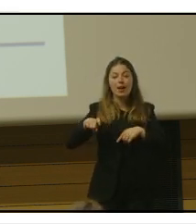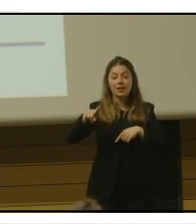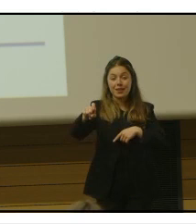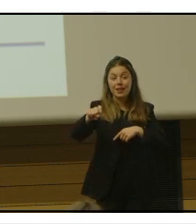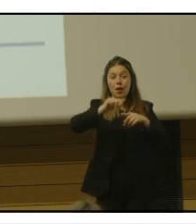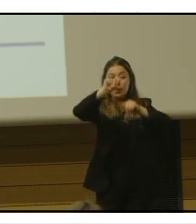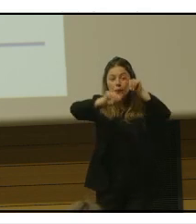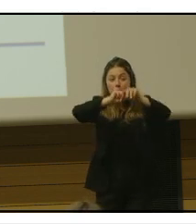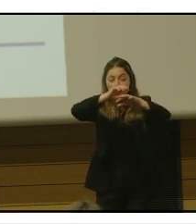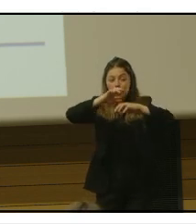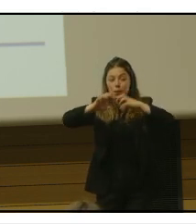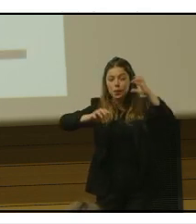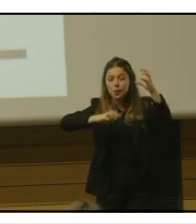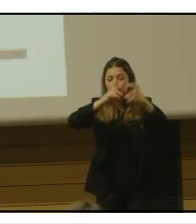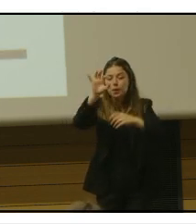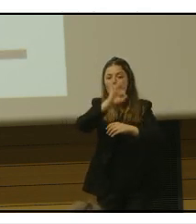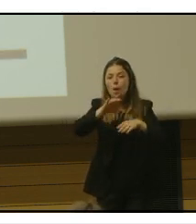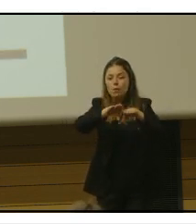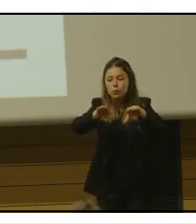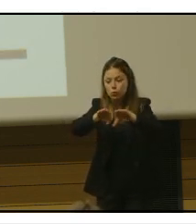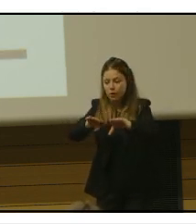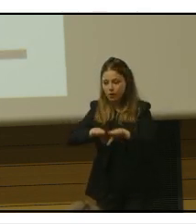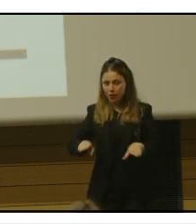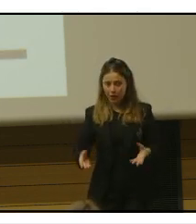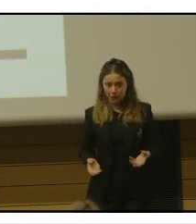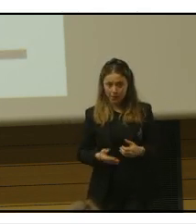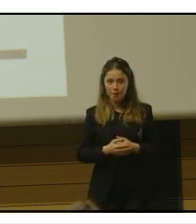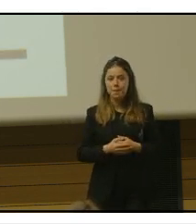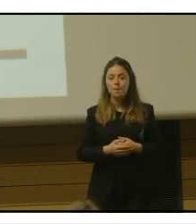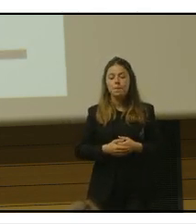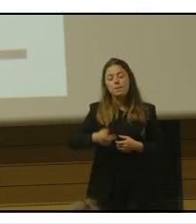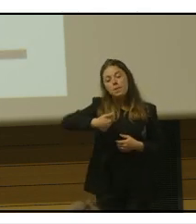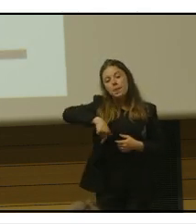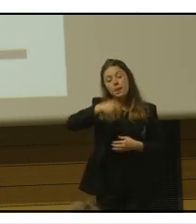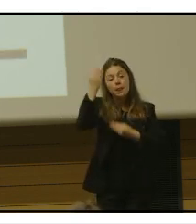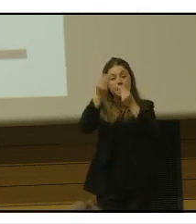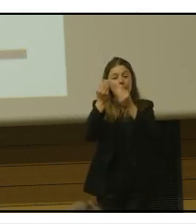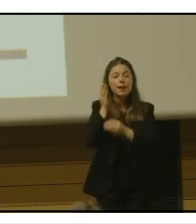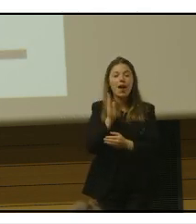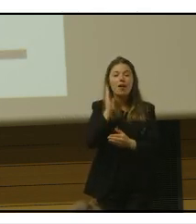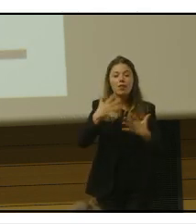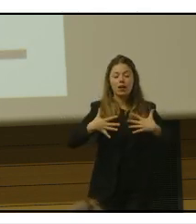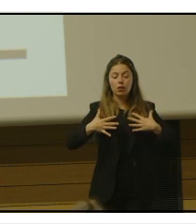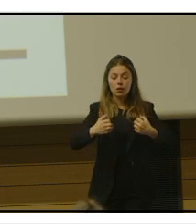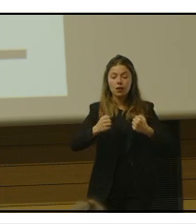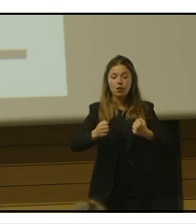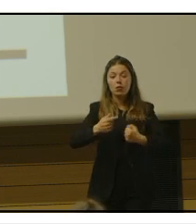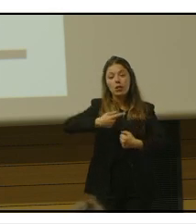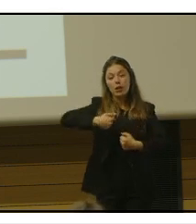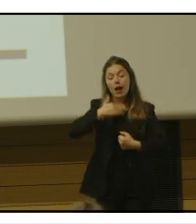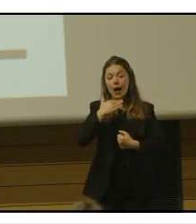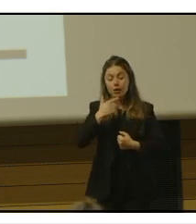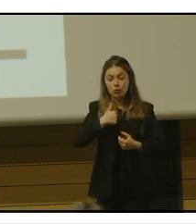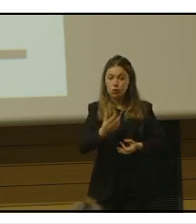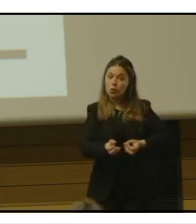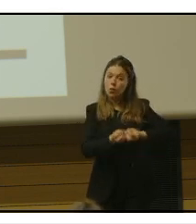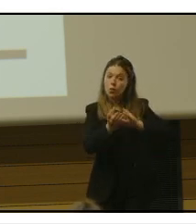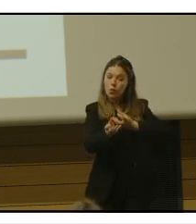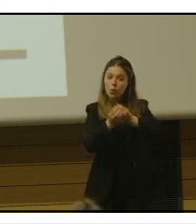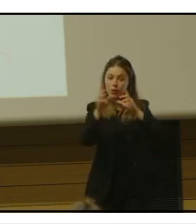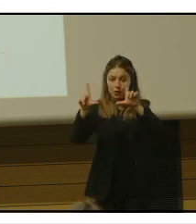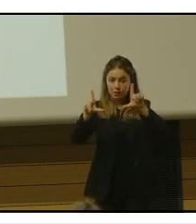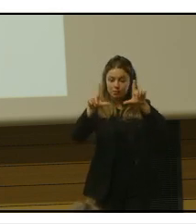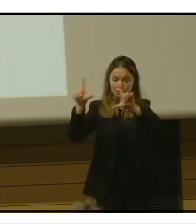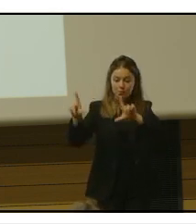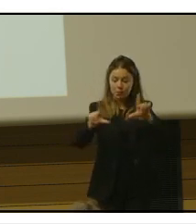o en el aire o en las superficies. Cuando nosotros pensamos en los efectos para la salud, algo que os fui contando en las